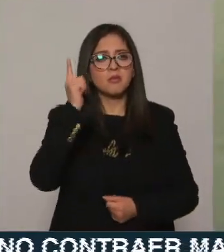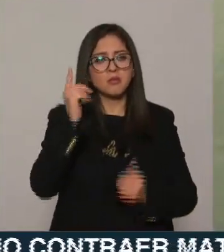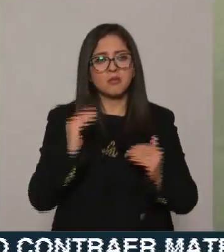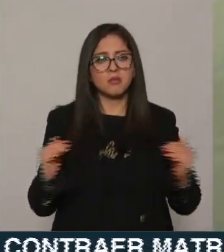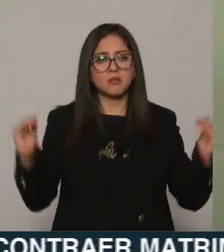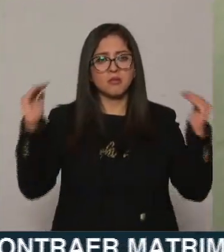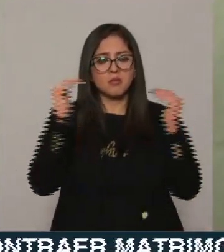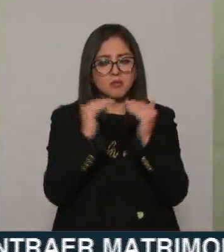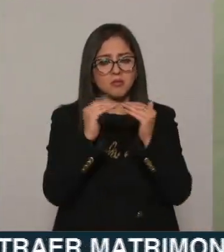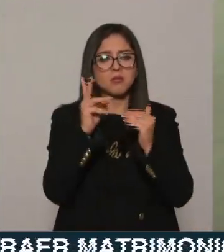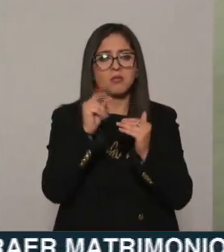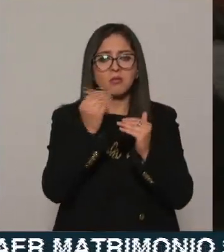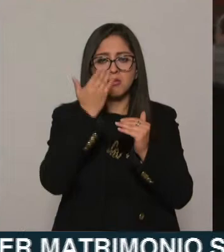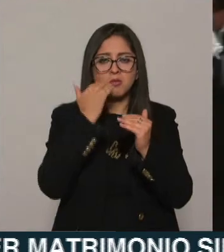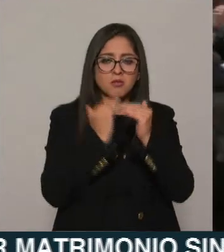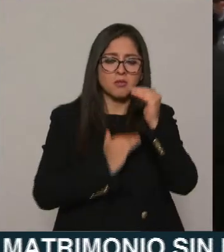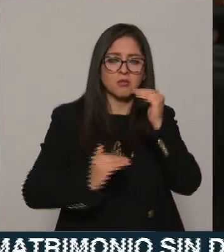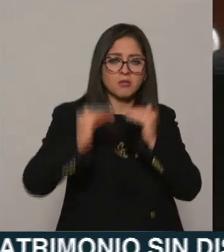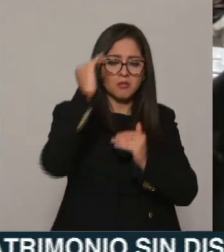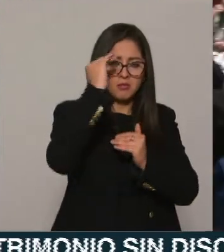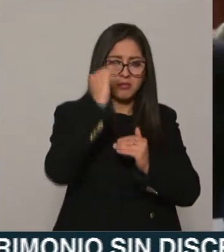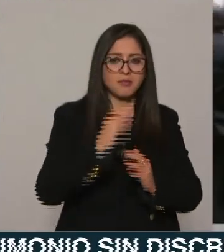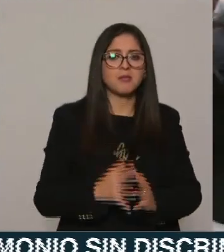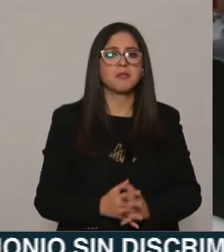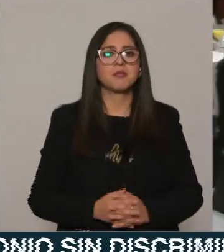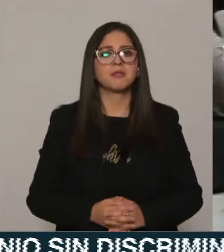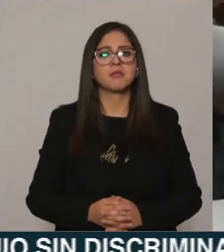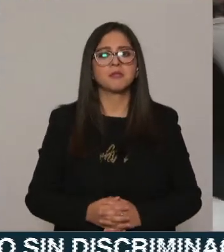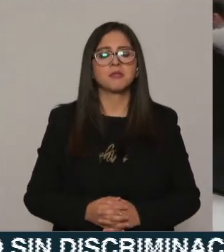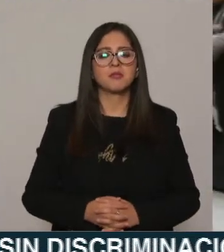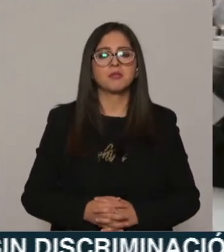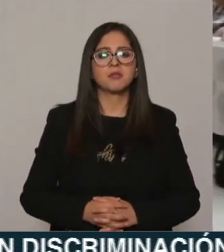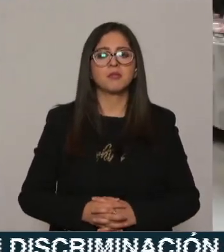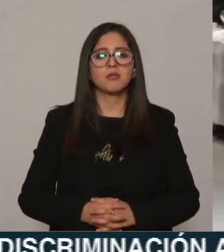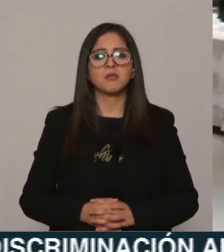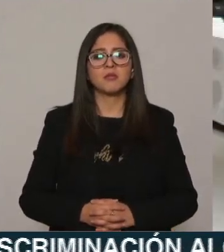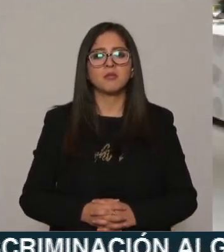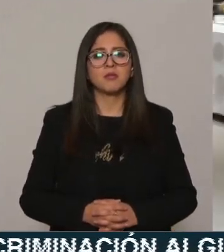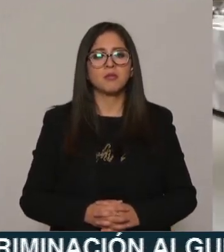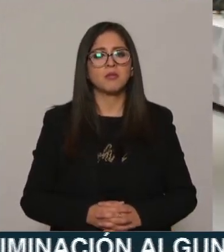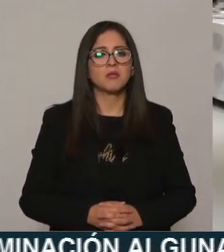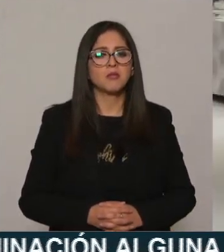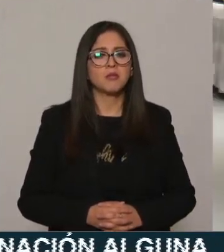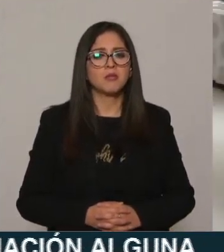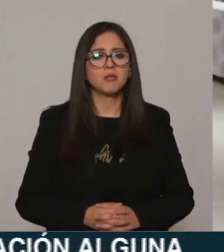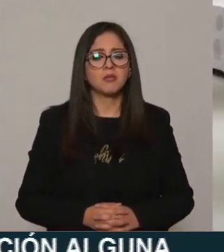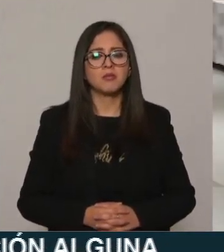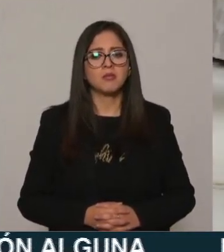estabilidad sin crecimiento. Con imágenes de Manuel Hernández, Mariana Sánchez, 21 Noticias.